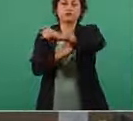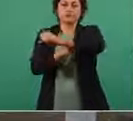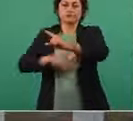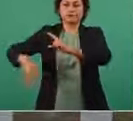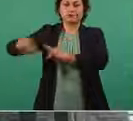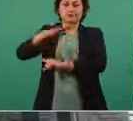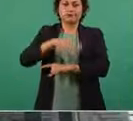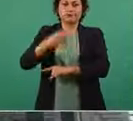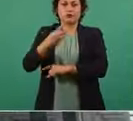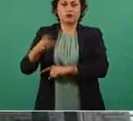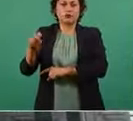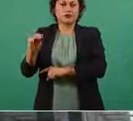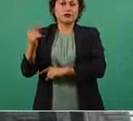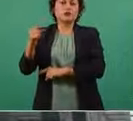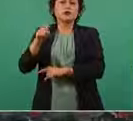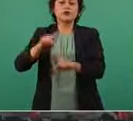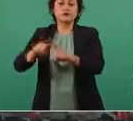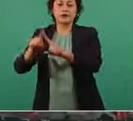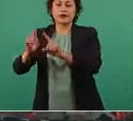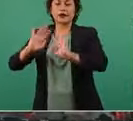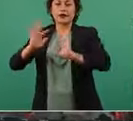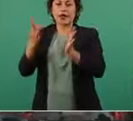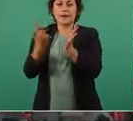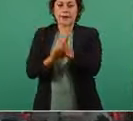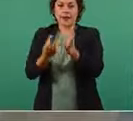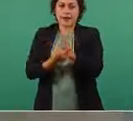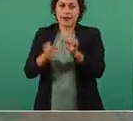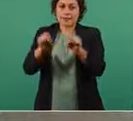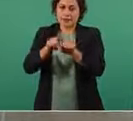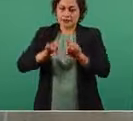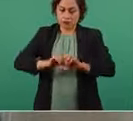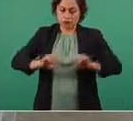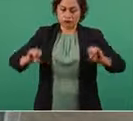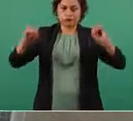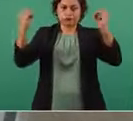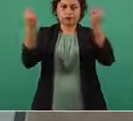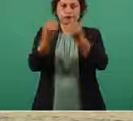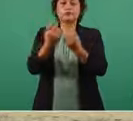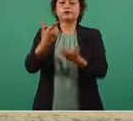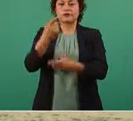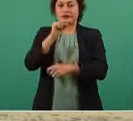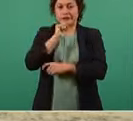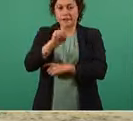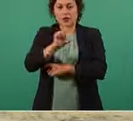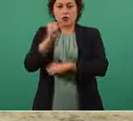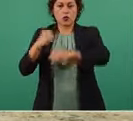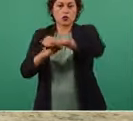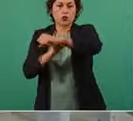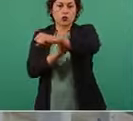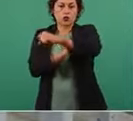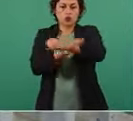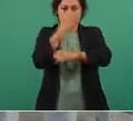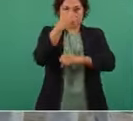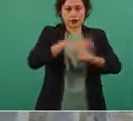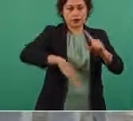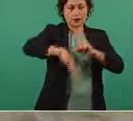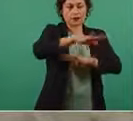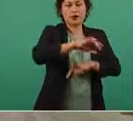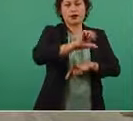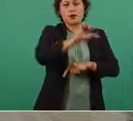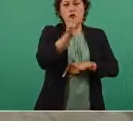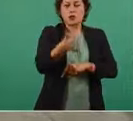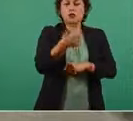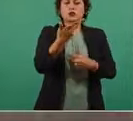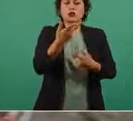y combinada y ya se instala estructura metálica y tubería aérea, así como también hay un avance de los marcos de las plantas de alquilación, hidrógeno